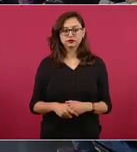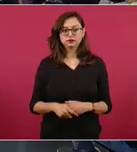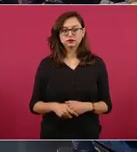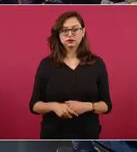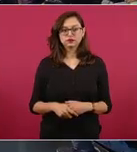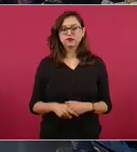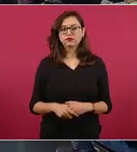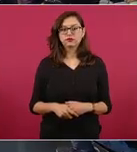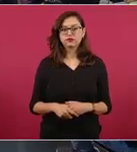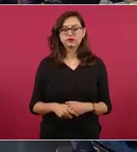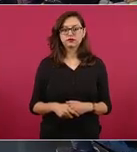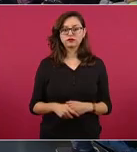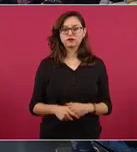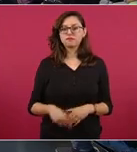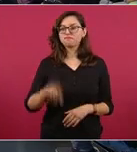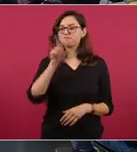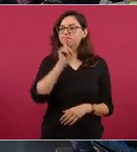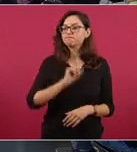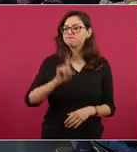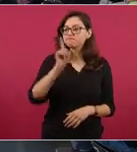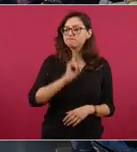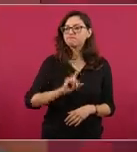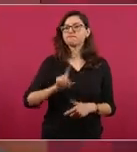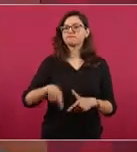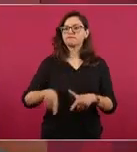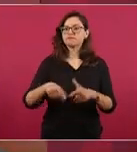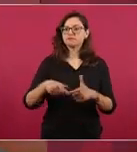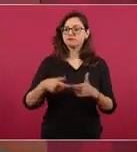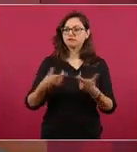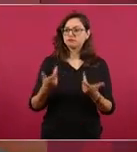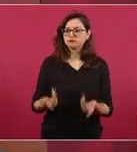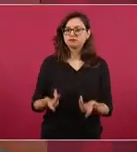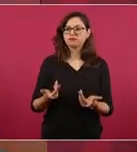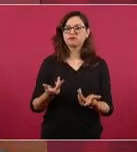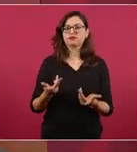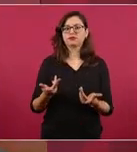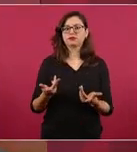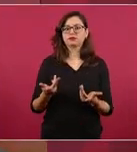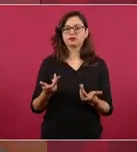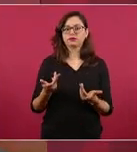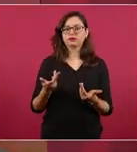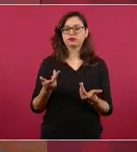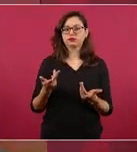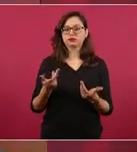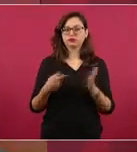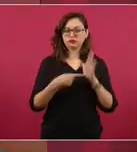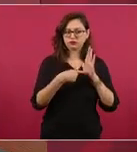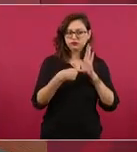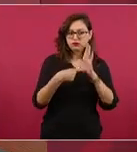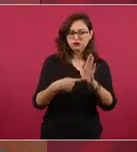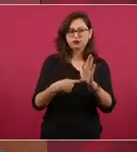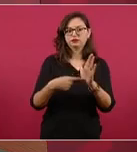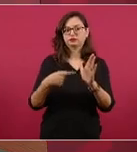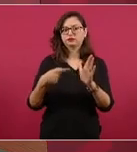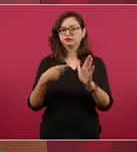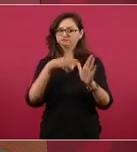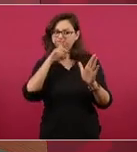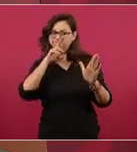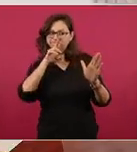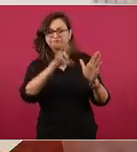el doble discurso, con las mentiras, con el estar declarando una cosa